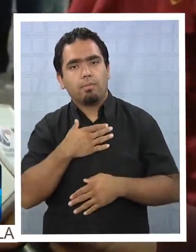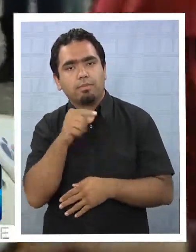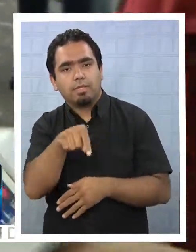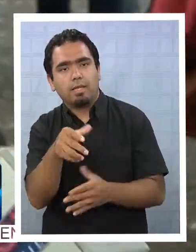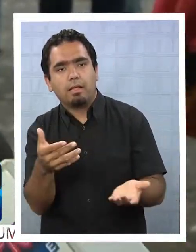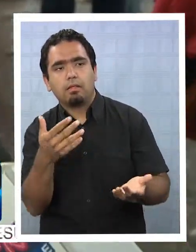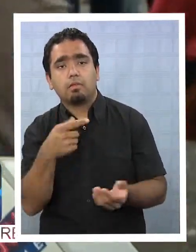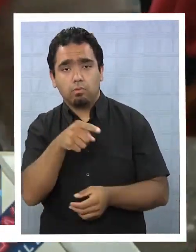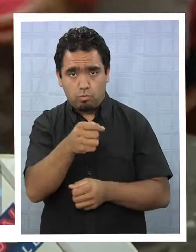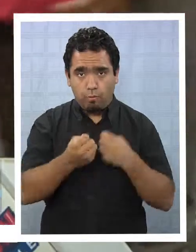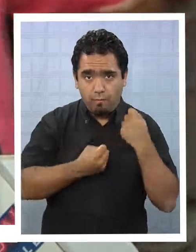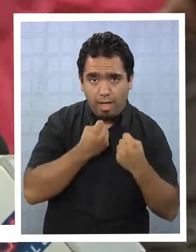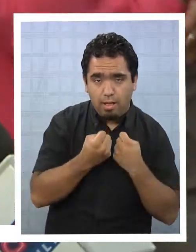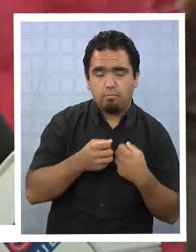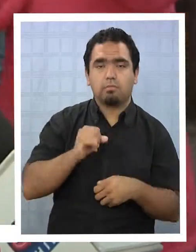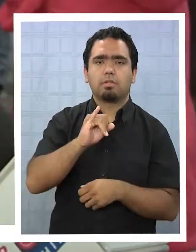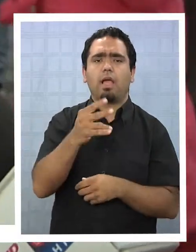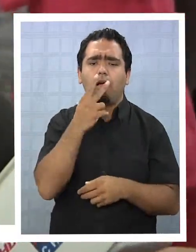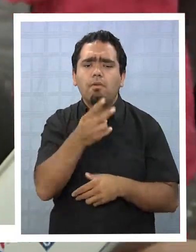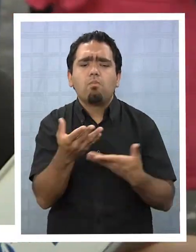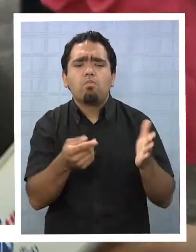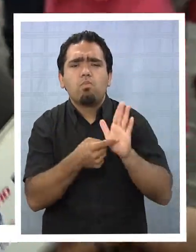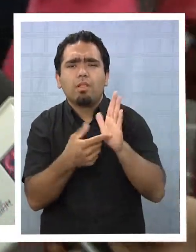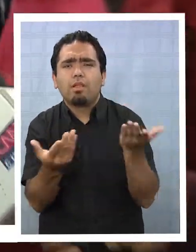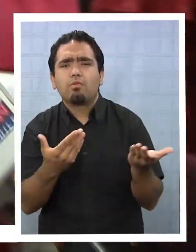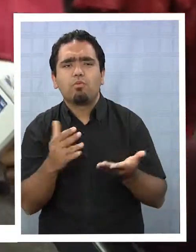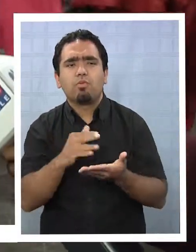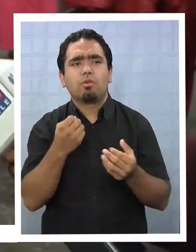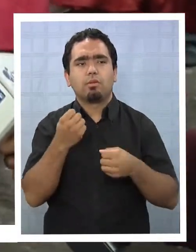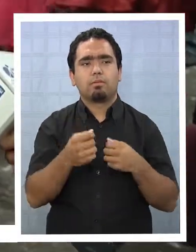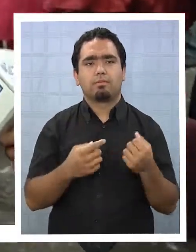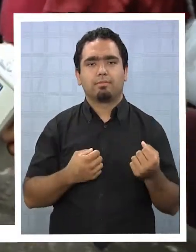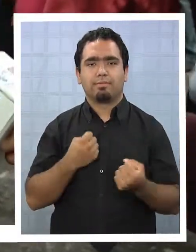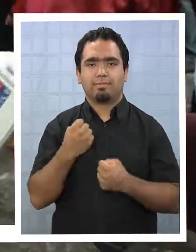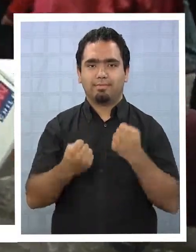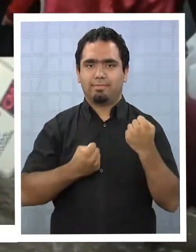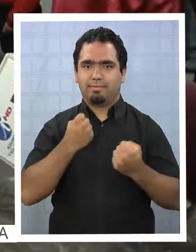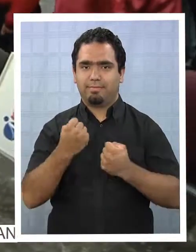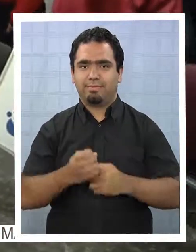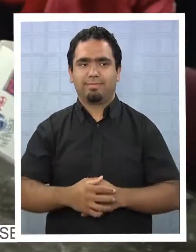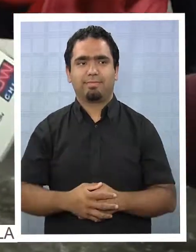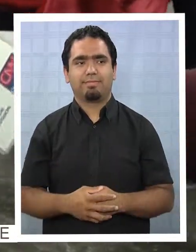¿Sí? ¿Y tú bailas? Sí. A ver, muéstrame. Así.